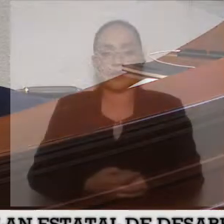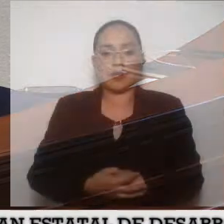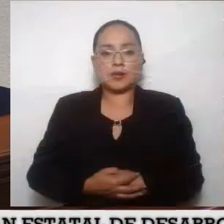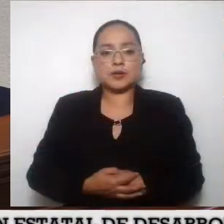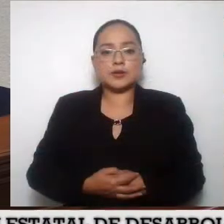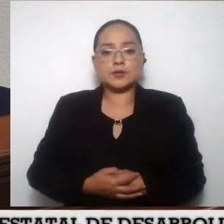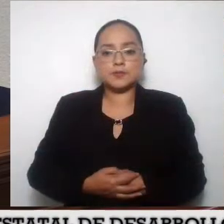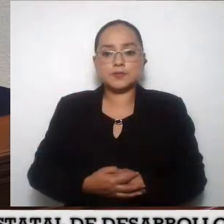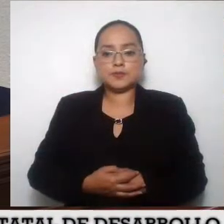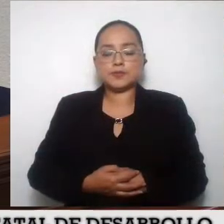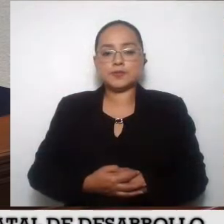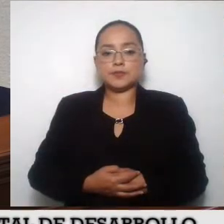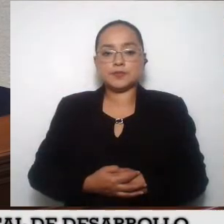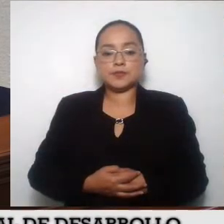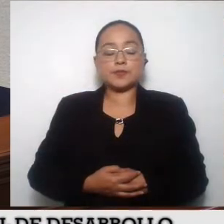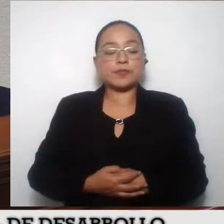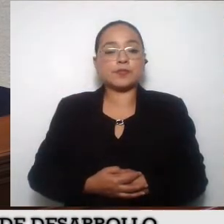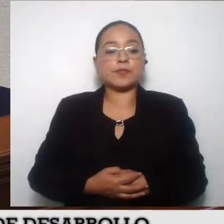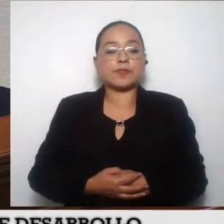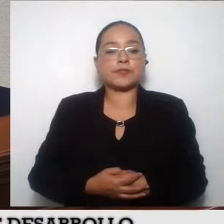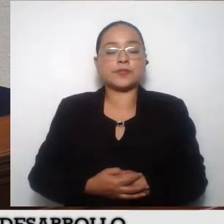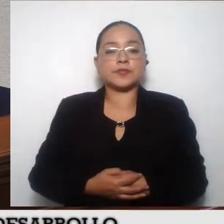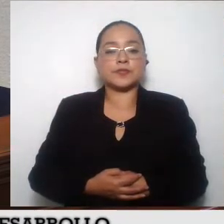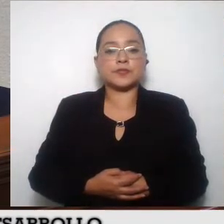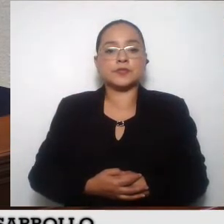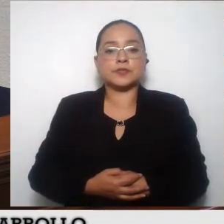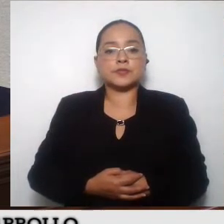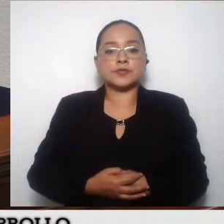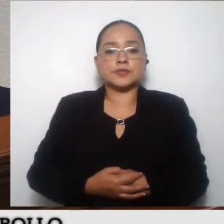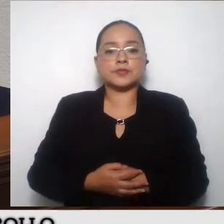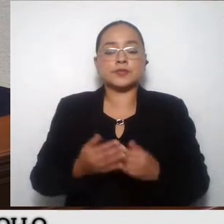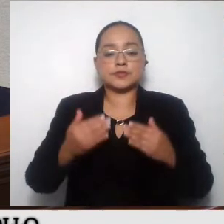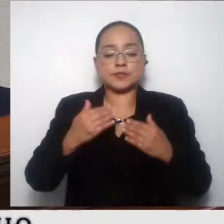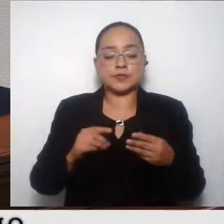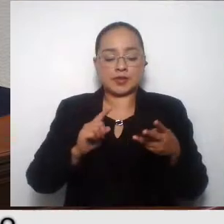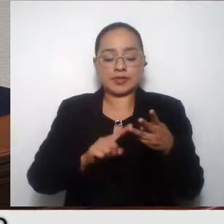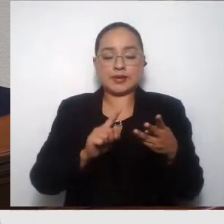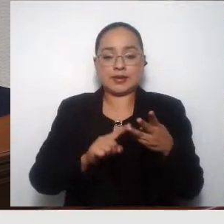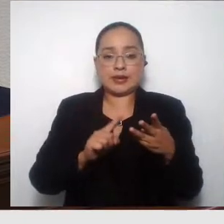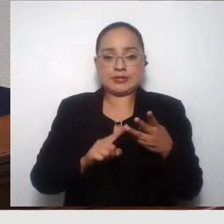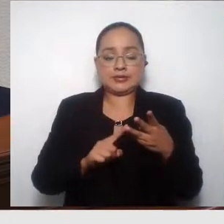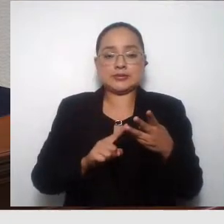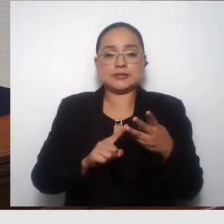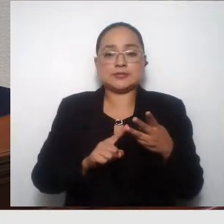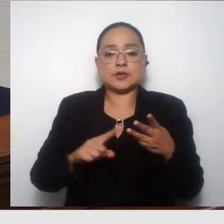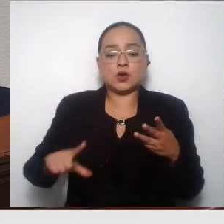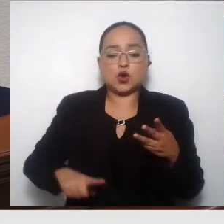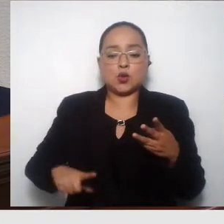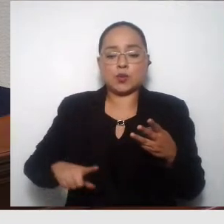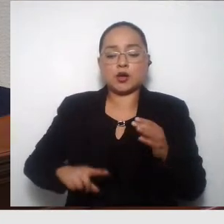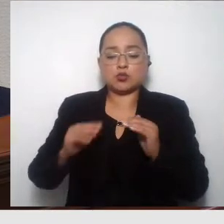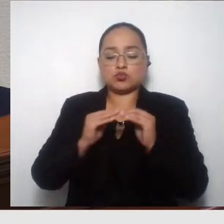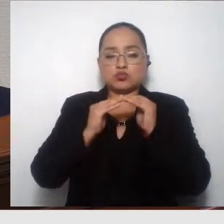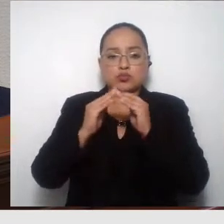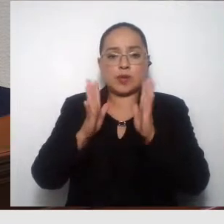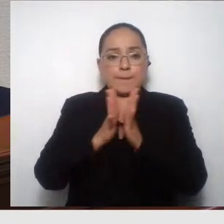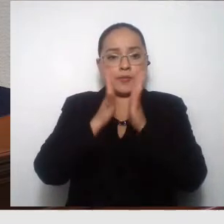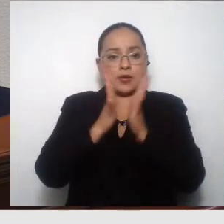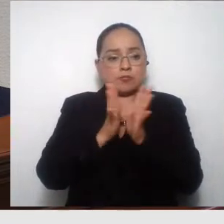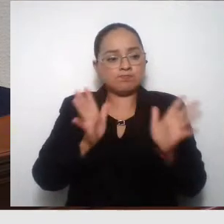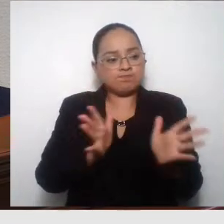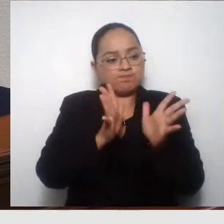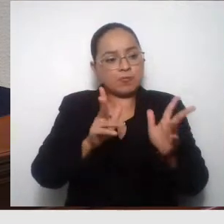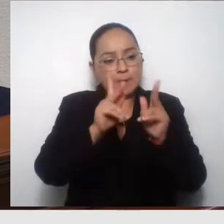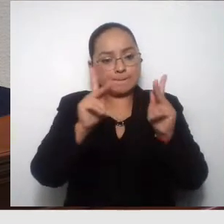en sectores productivos. Eje 3, gobierno democrático, promotor de la paz,